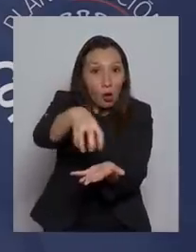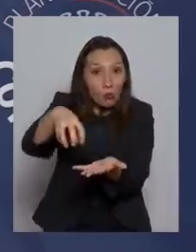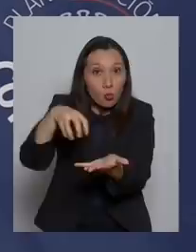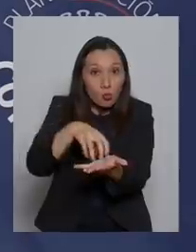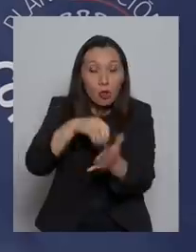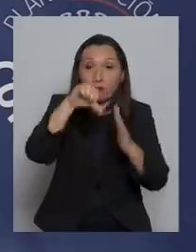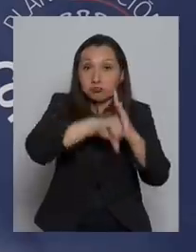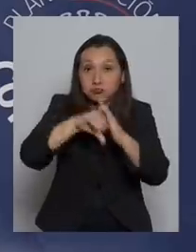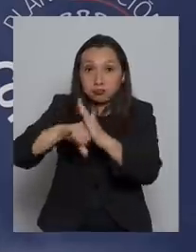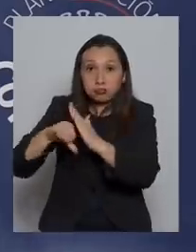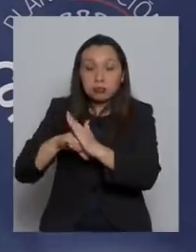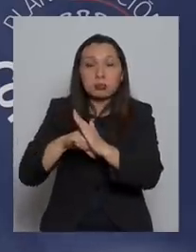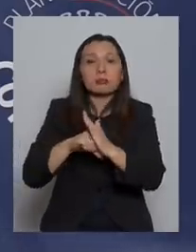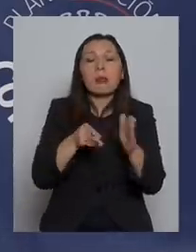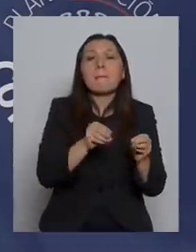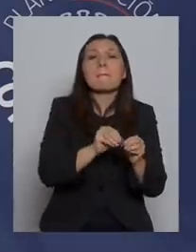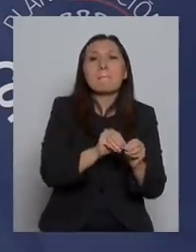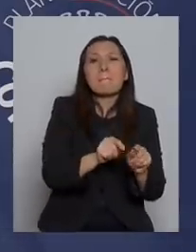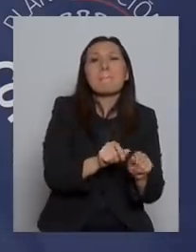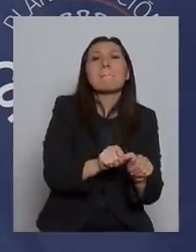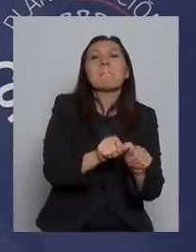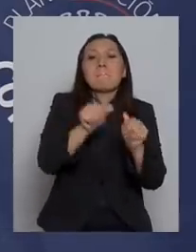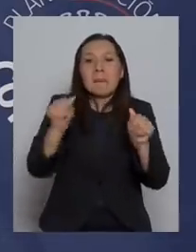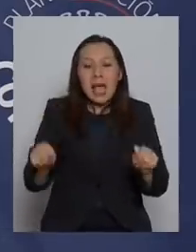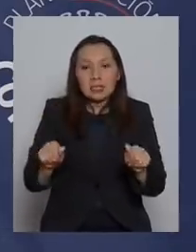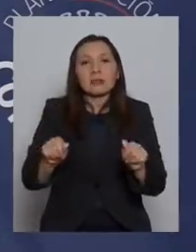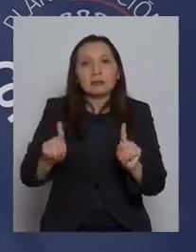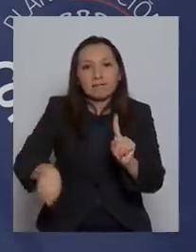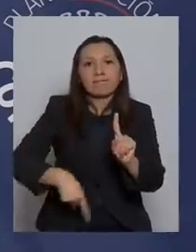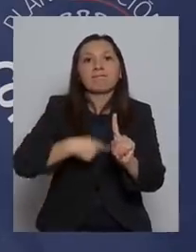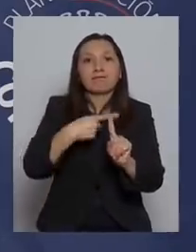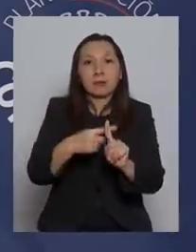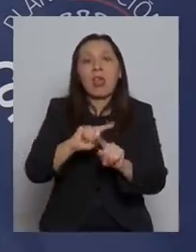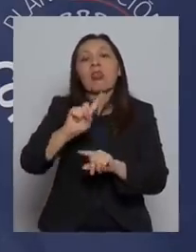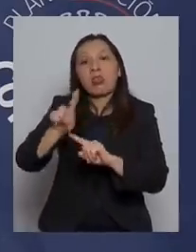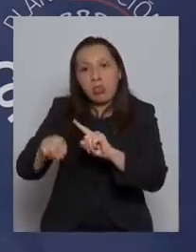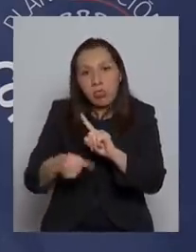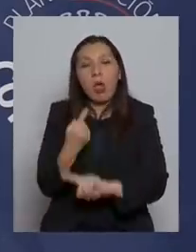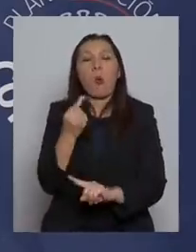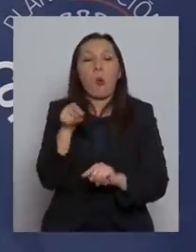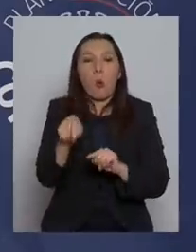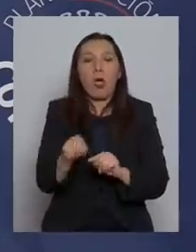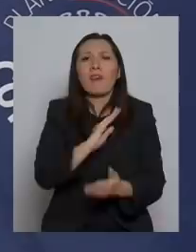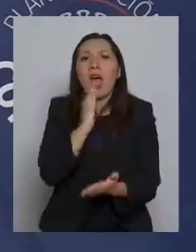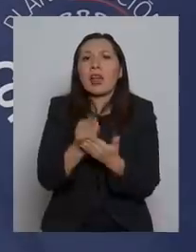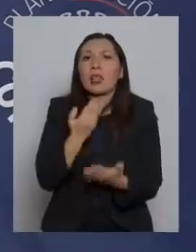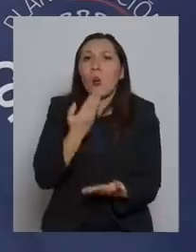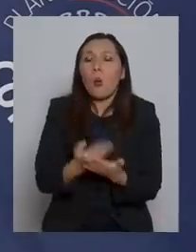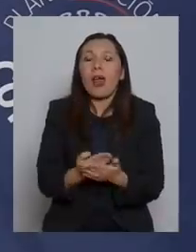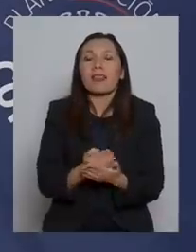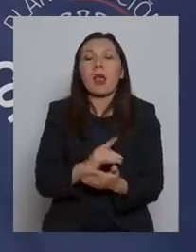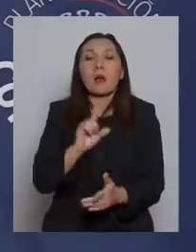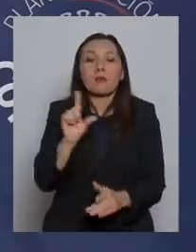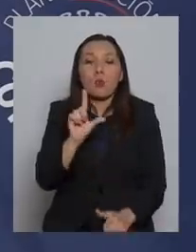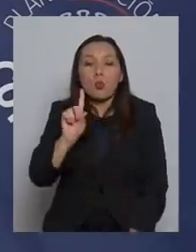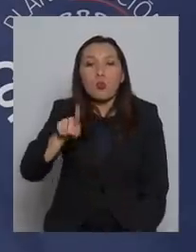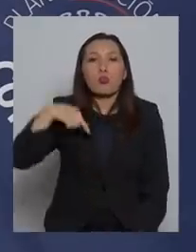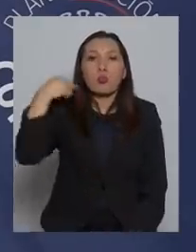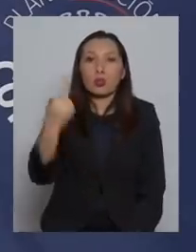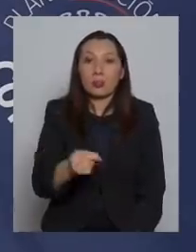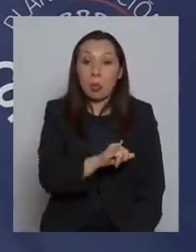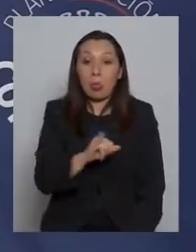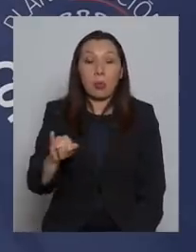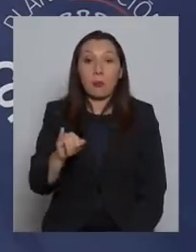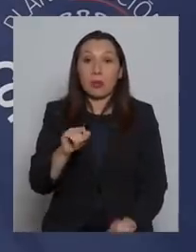esta cuarentena se va a prolongar, renovar, hasta el día lunes próximo, después